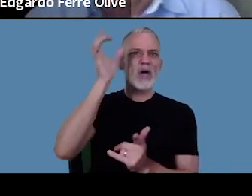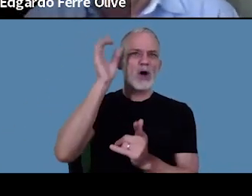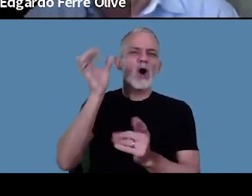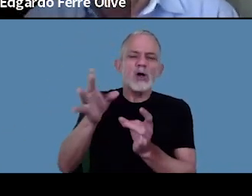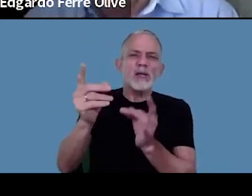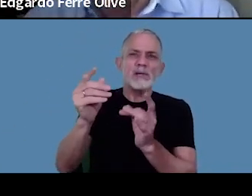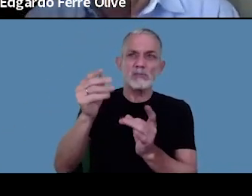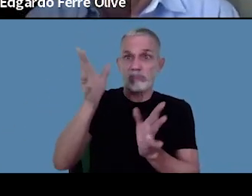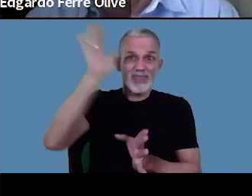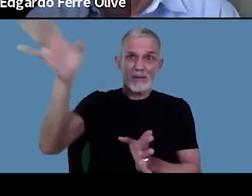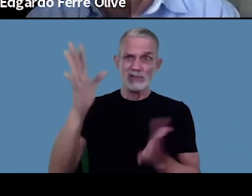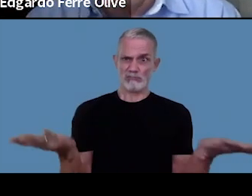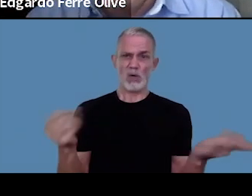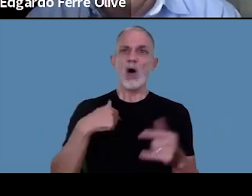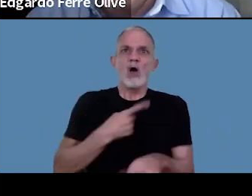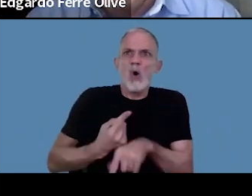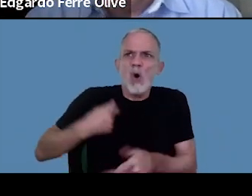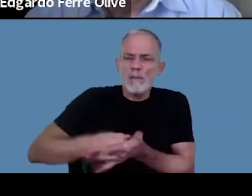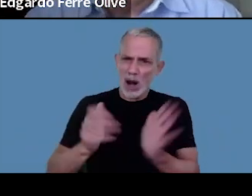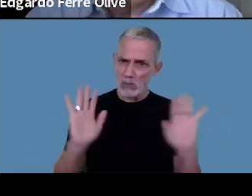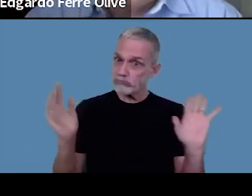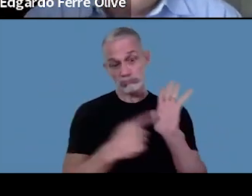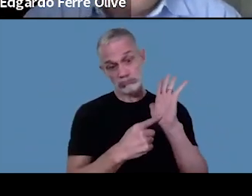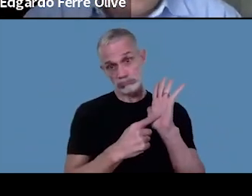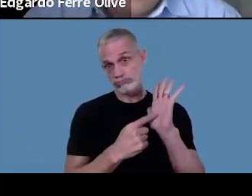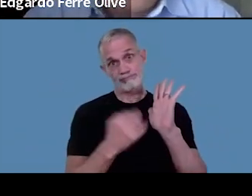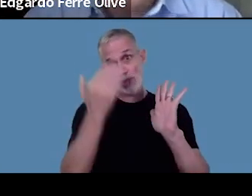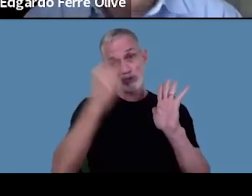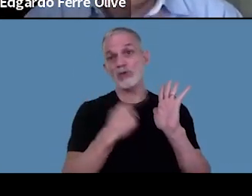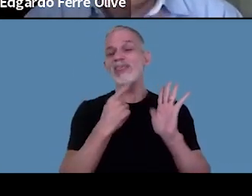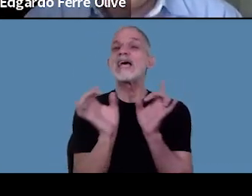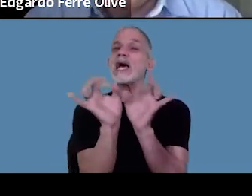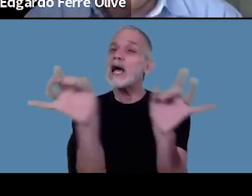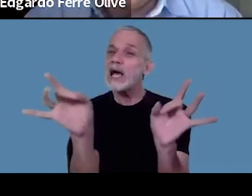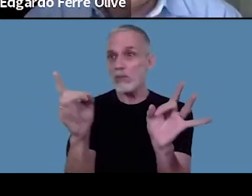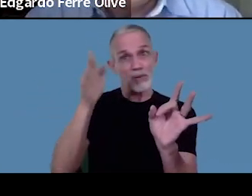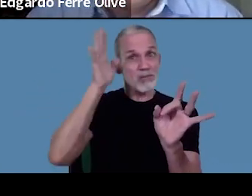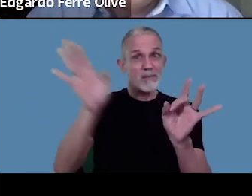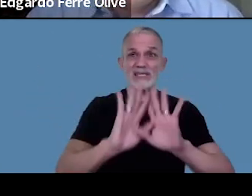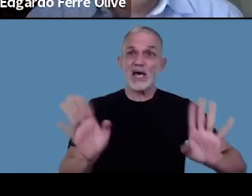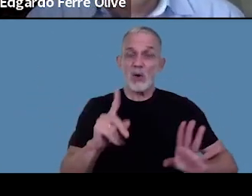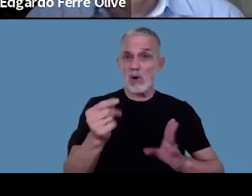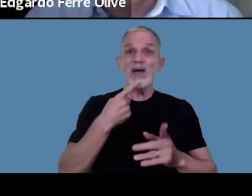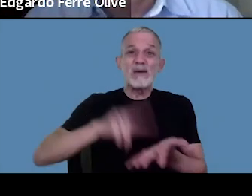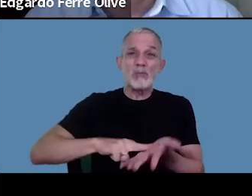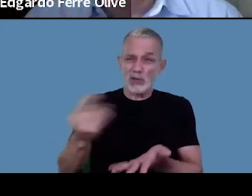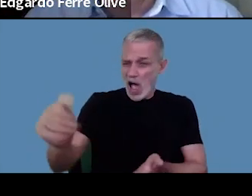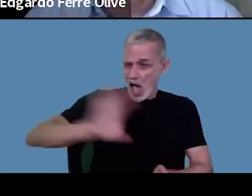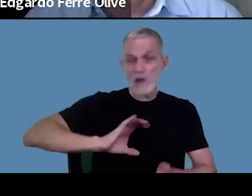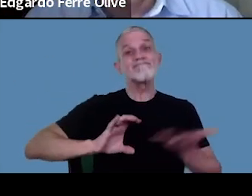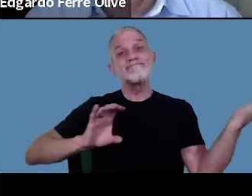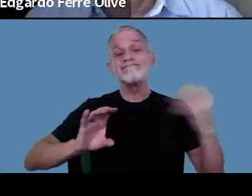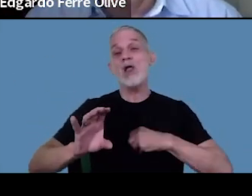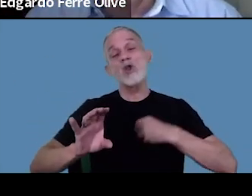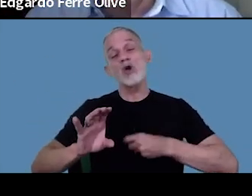capacidad contributiva, yo le voy a medir la capacidad contaminante. Si esa capacidad contaminante termina siendo confiscatoria, lo lamento mucho,